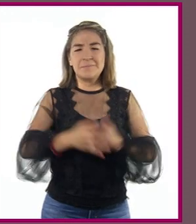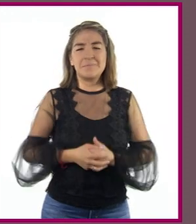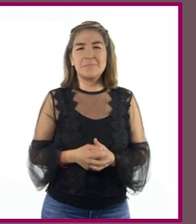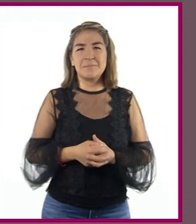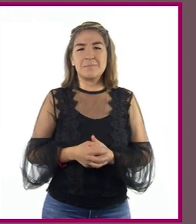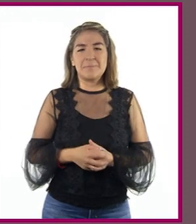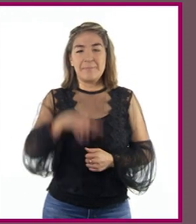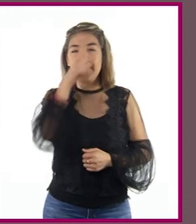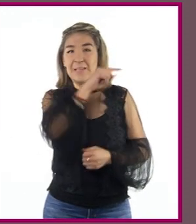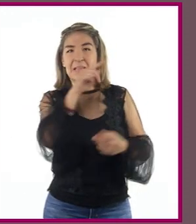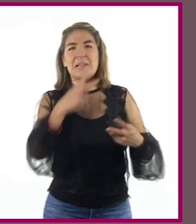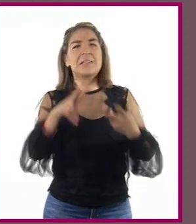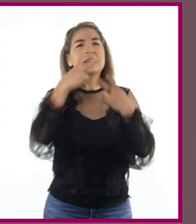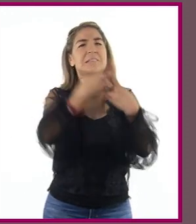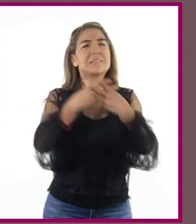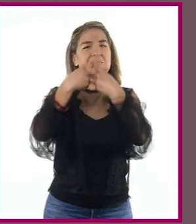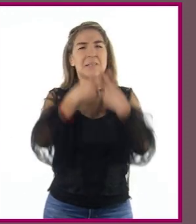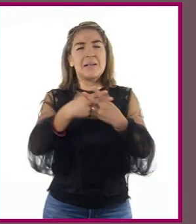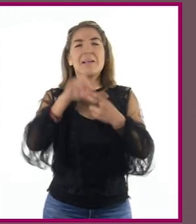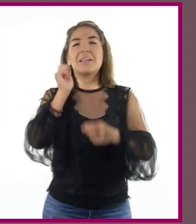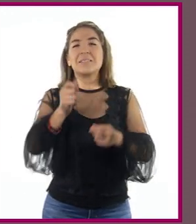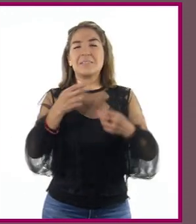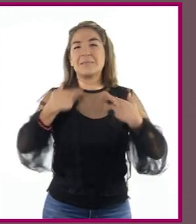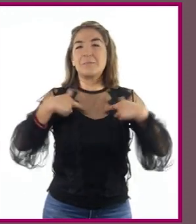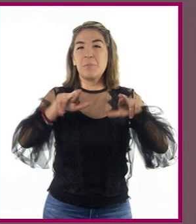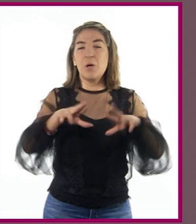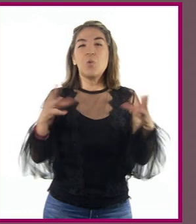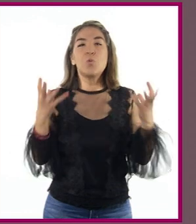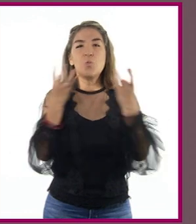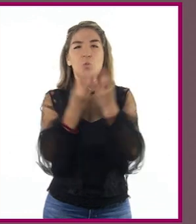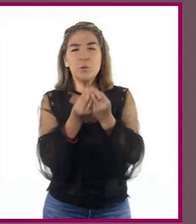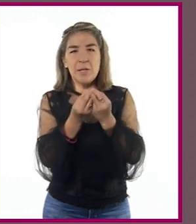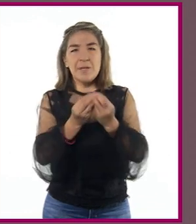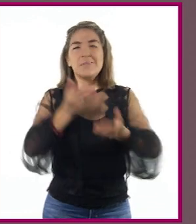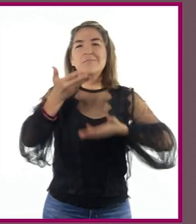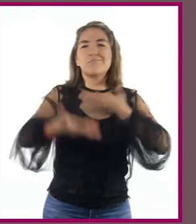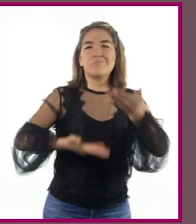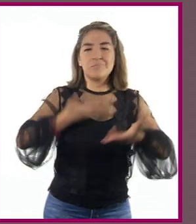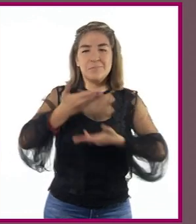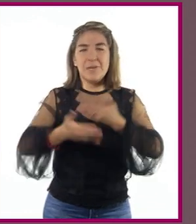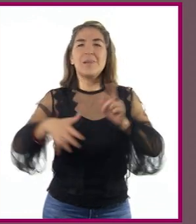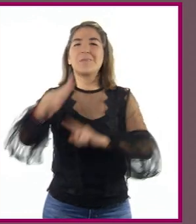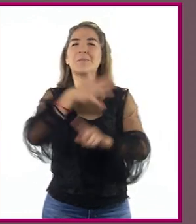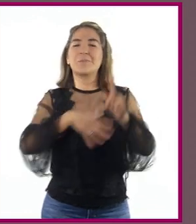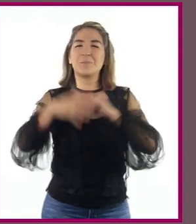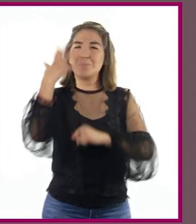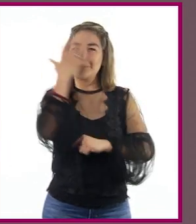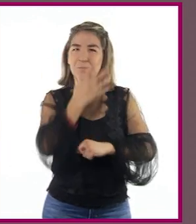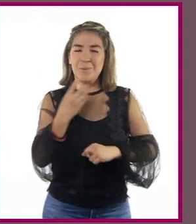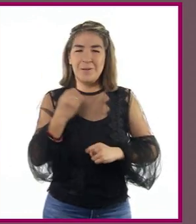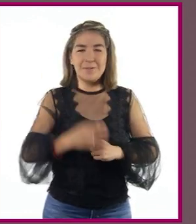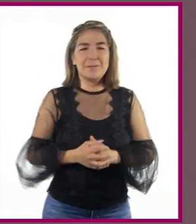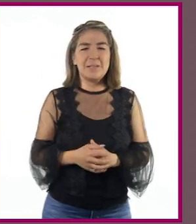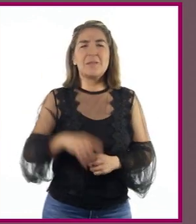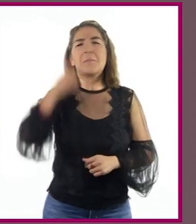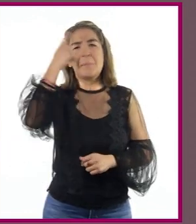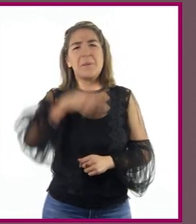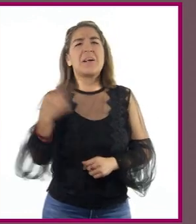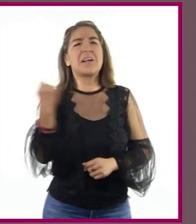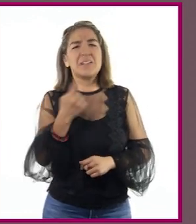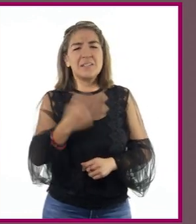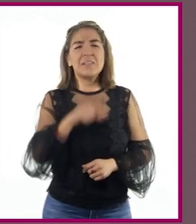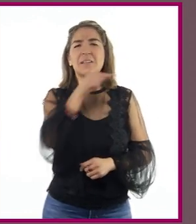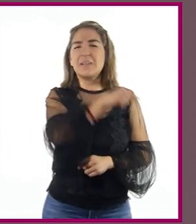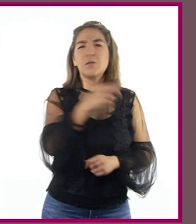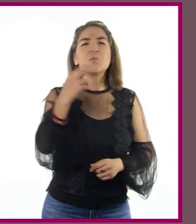Las estrellas representan unidad, solidaridad y armonía. ¿Para qué y por qué creen